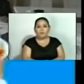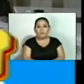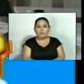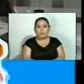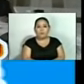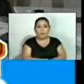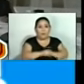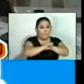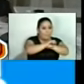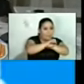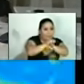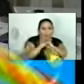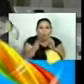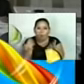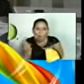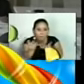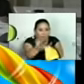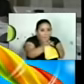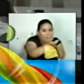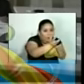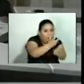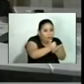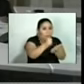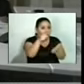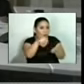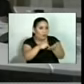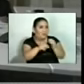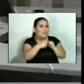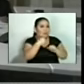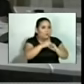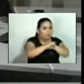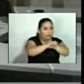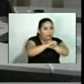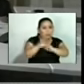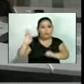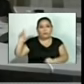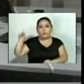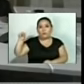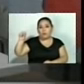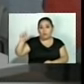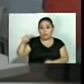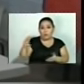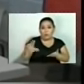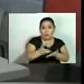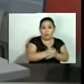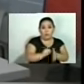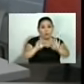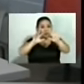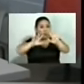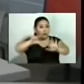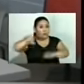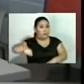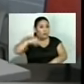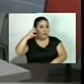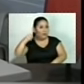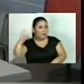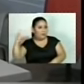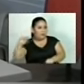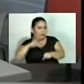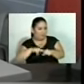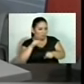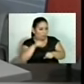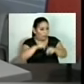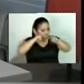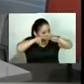Una campaña de captación de fondos en línea impulsada por Bruselas recaudó el lunes más de 8.000 millones de dólares para financiar el desarrollo de la vacuna contra el